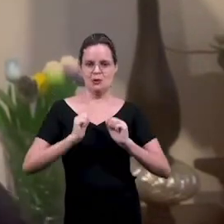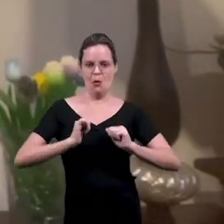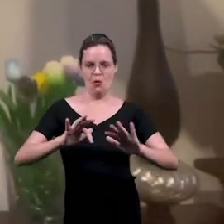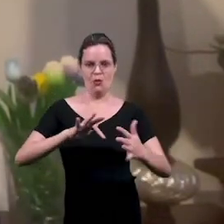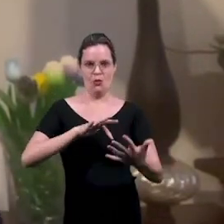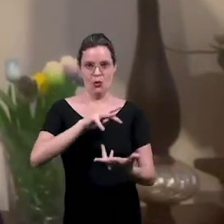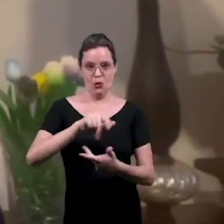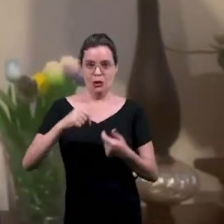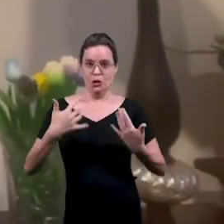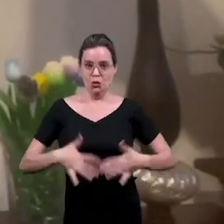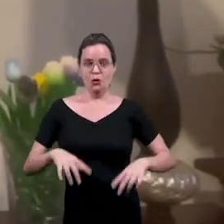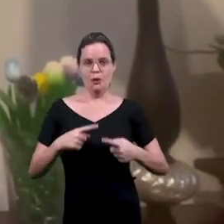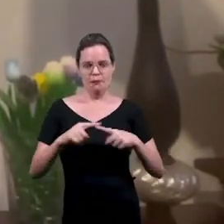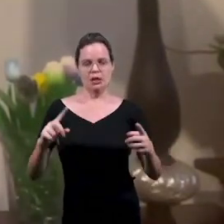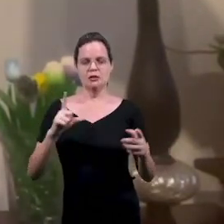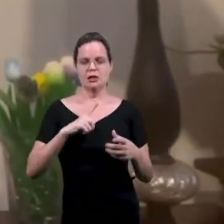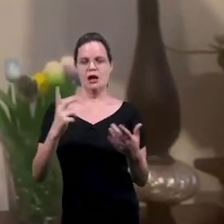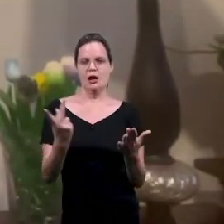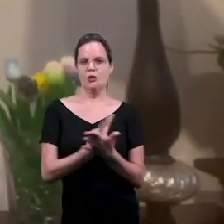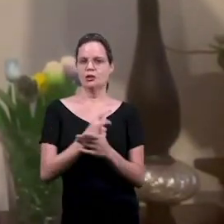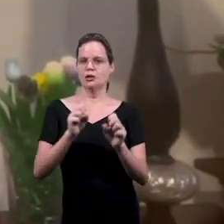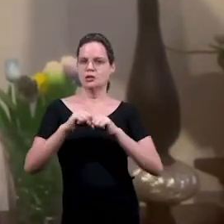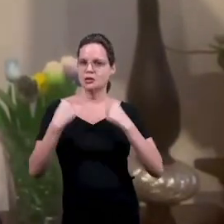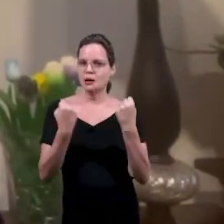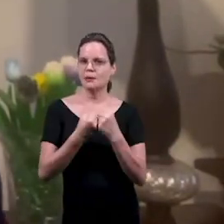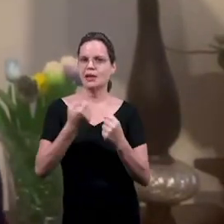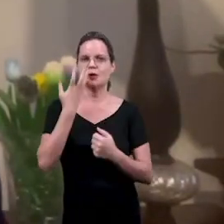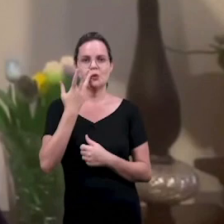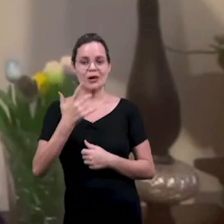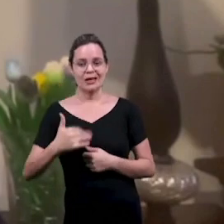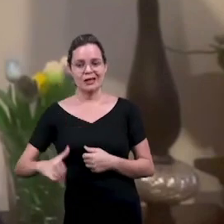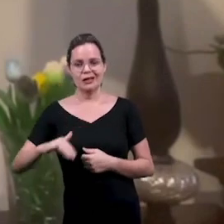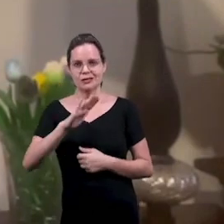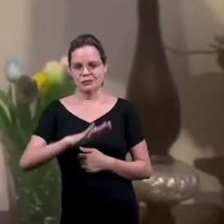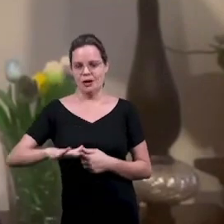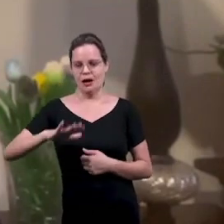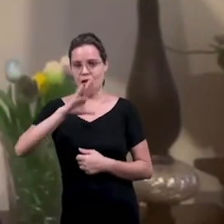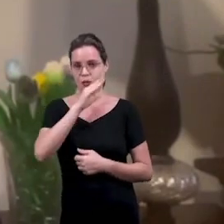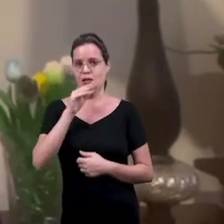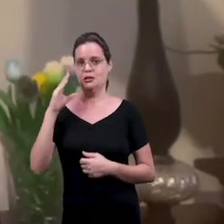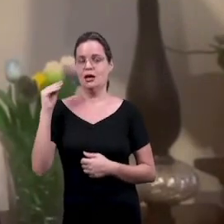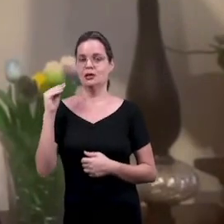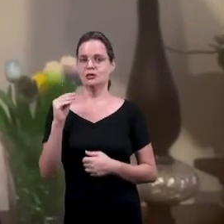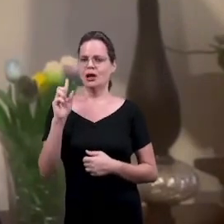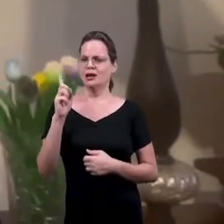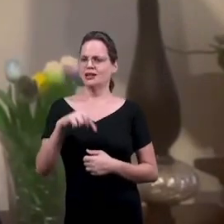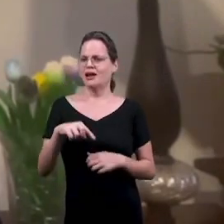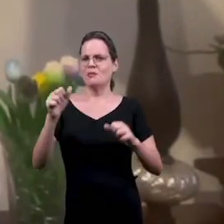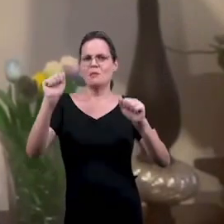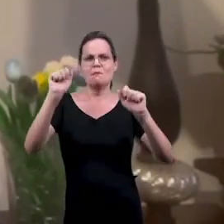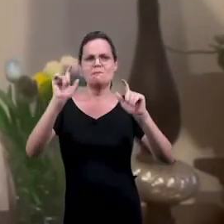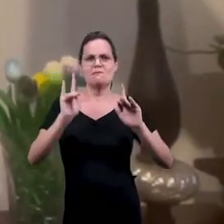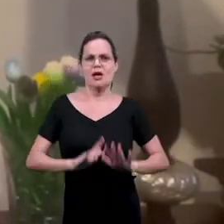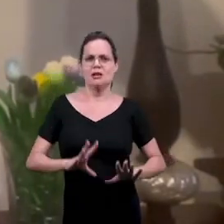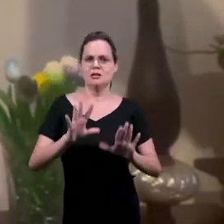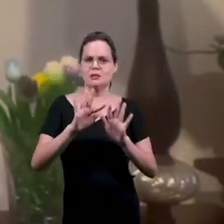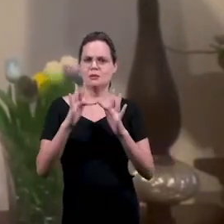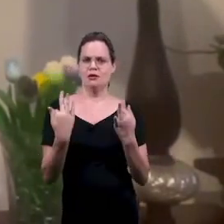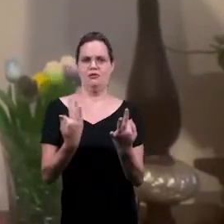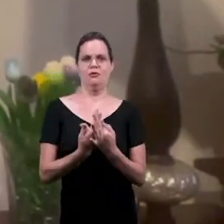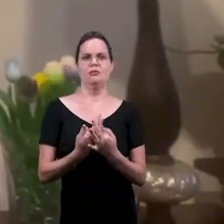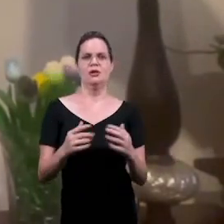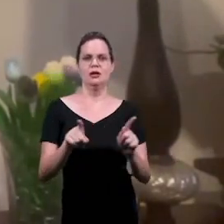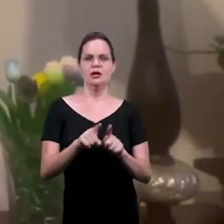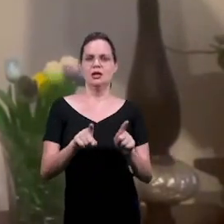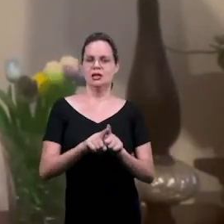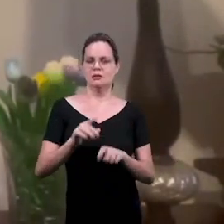de restricciones por la pandemia, hemos realizado seminarios con los niños, con intermedios, con adolescentes, y ha